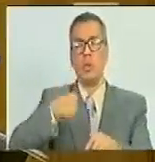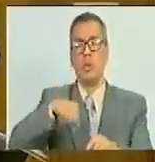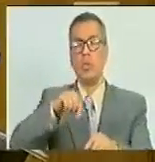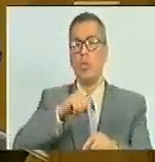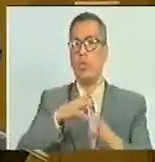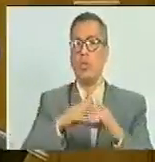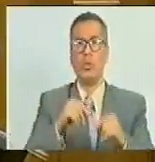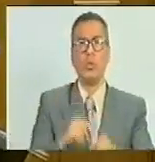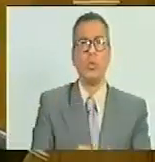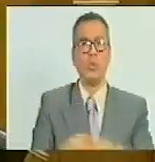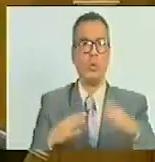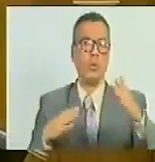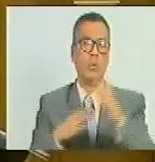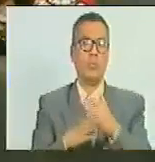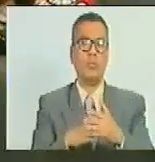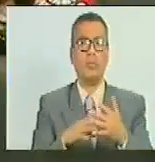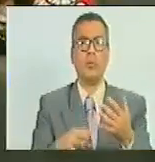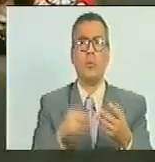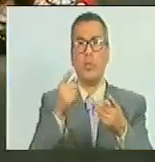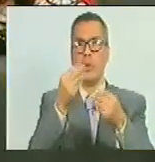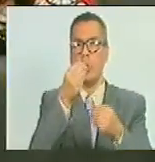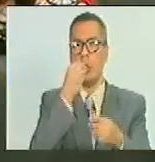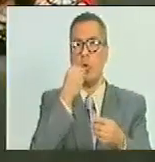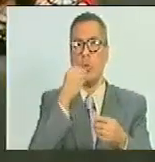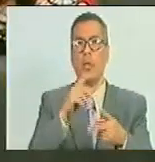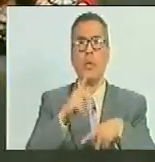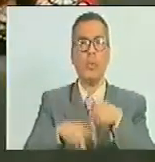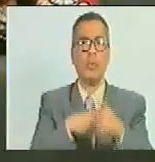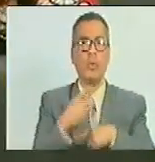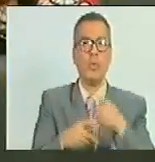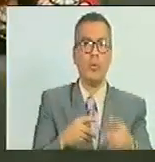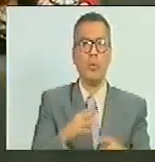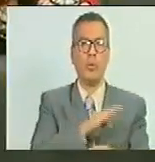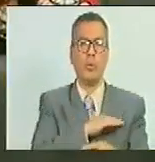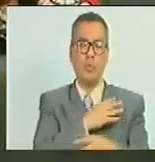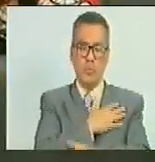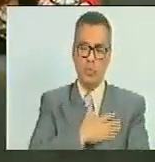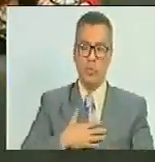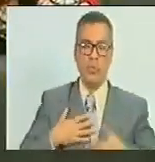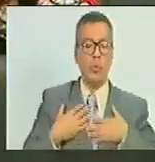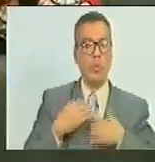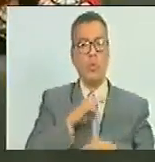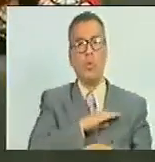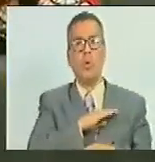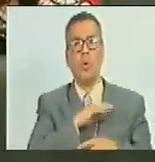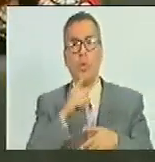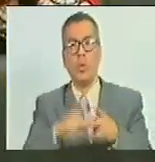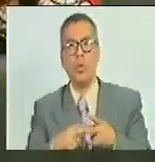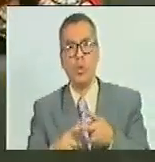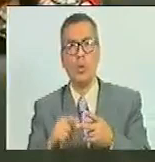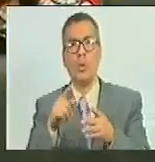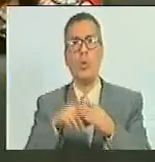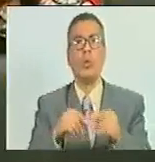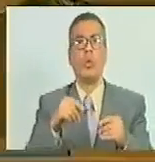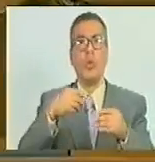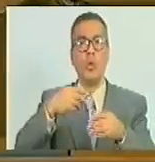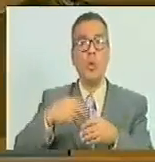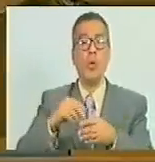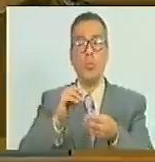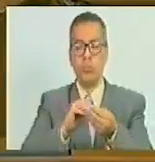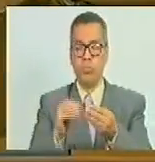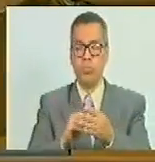efectos perversos del bloqueo, desde alimentos y productos de higiene personal hasta metales ferrosos,